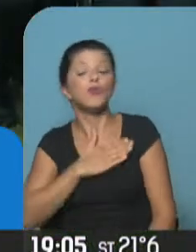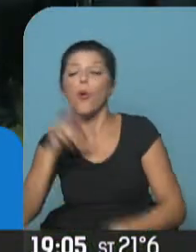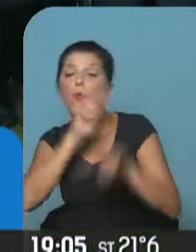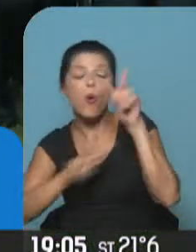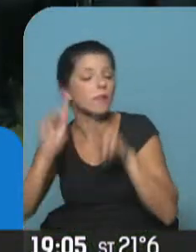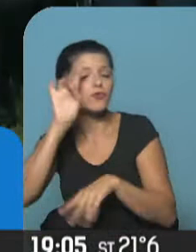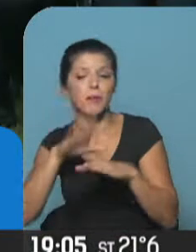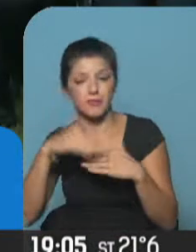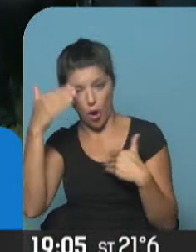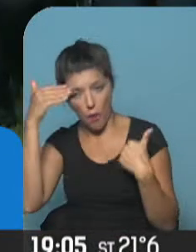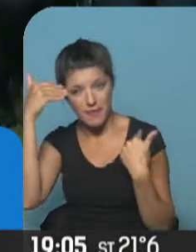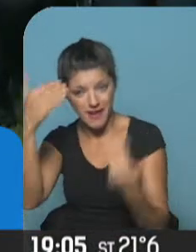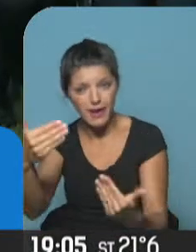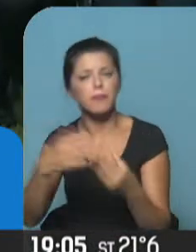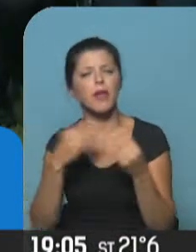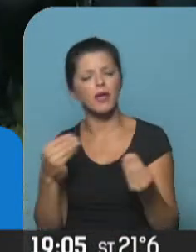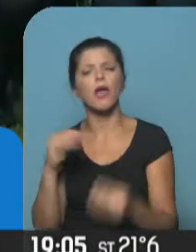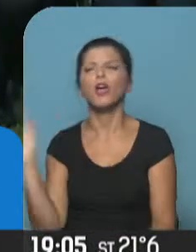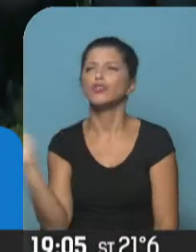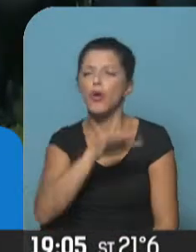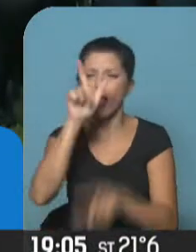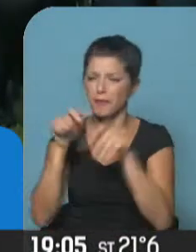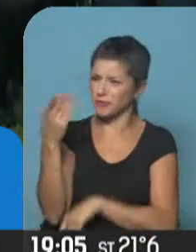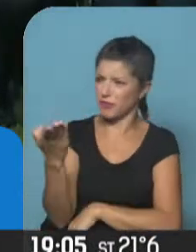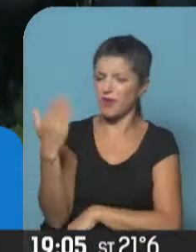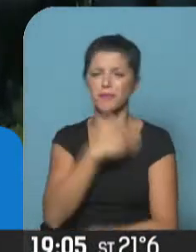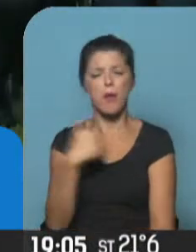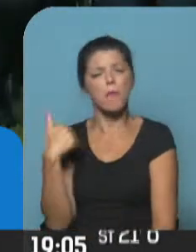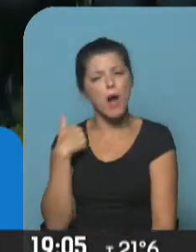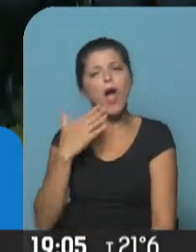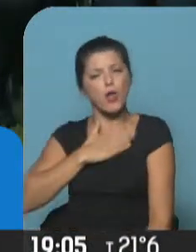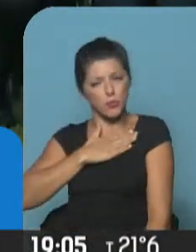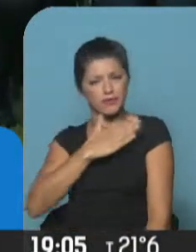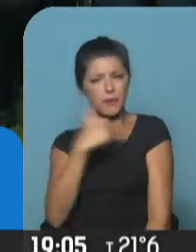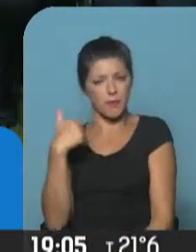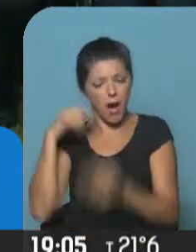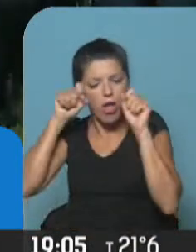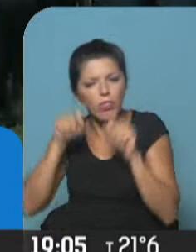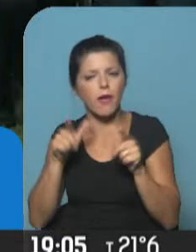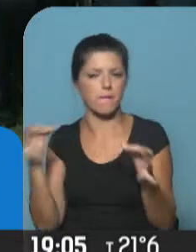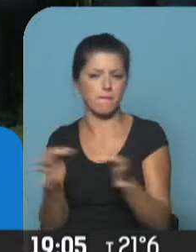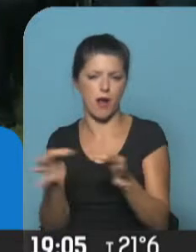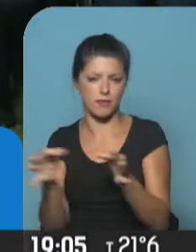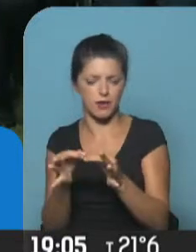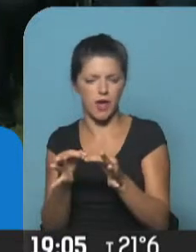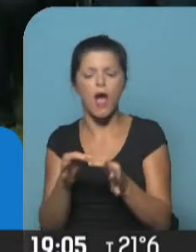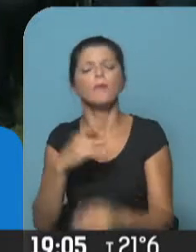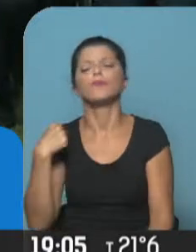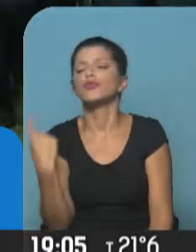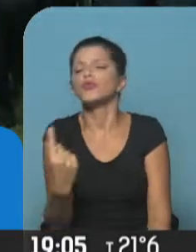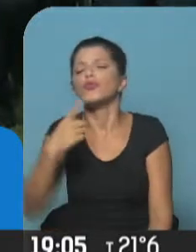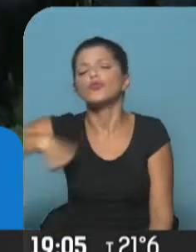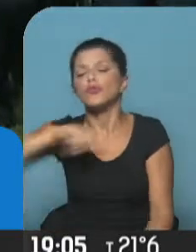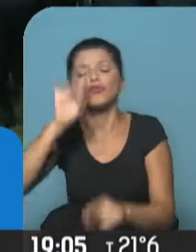homenaje, es para toda esta gente, las madres, nuestras madres de Malvinas. Nosotros lo único que pretendemos